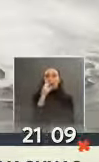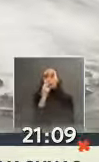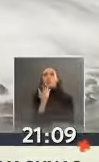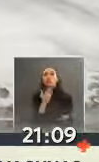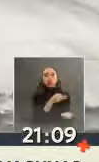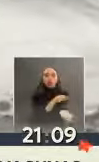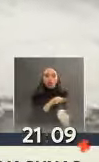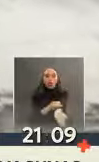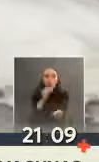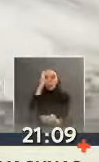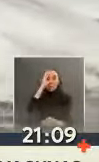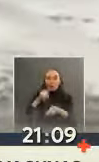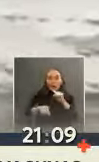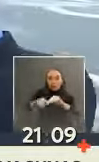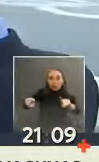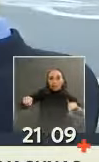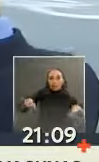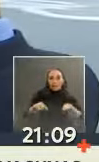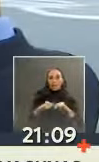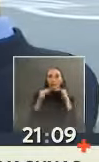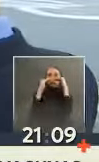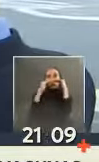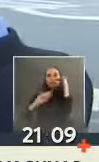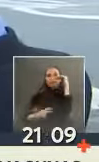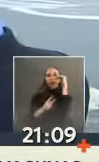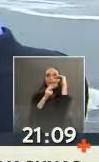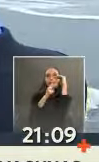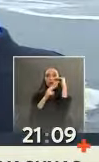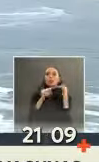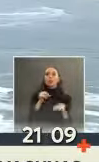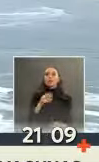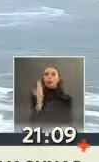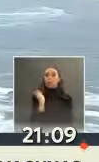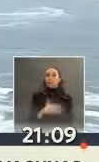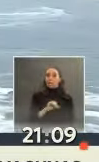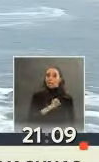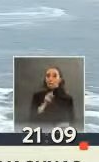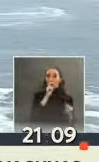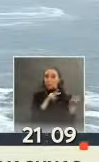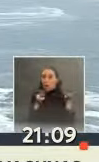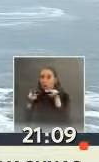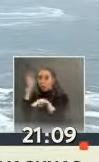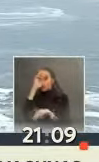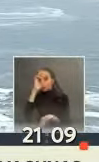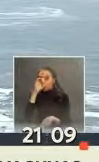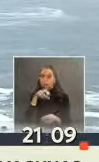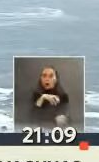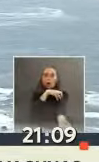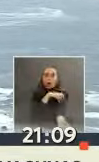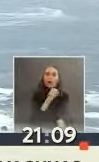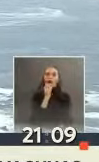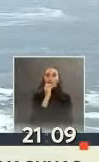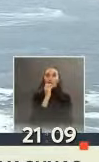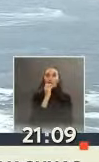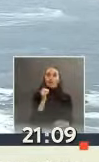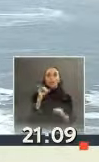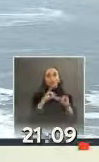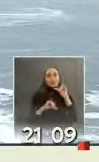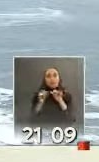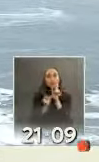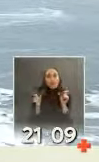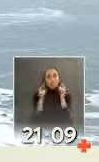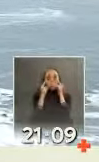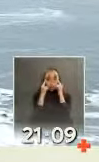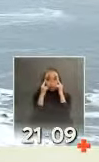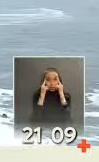en Santiago y este viernes llegaron a Antofagasta. Los científicos chinos de Sinovac llegaron hasta la región de